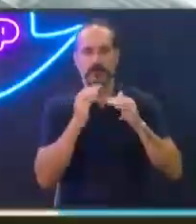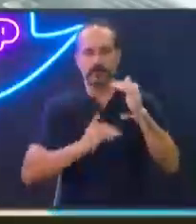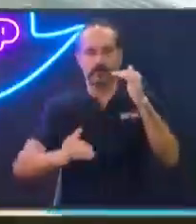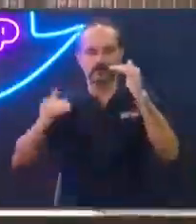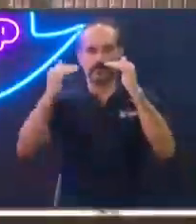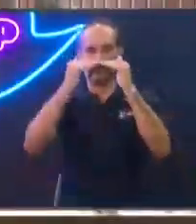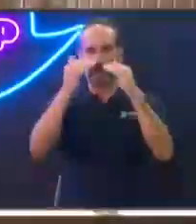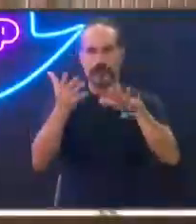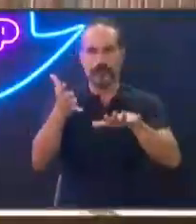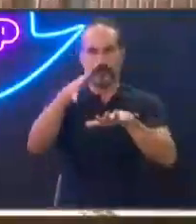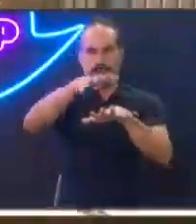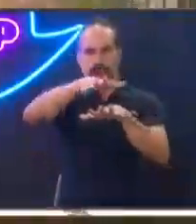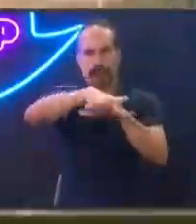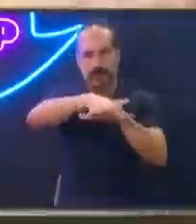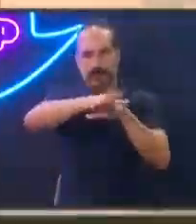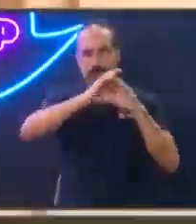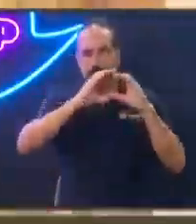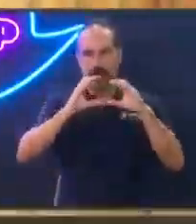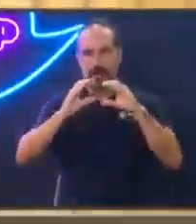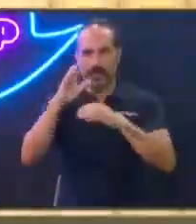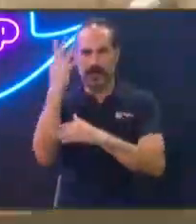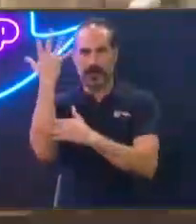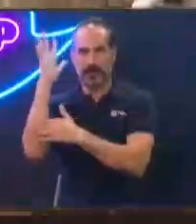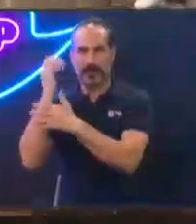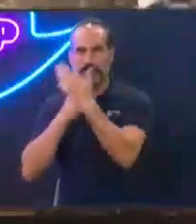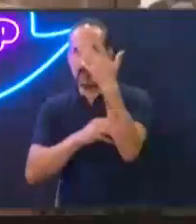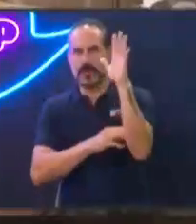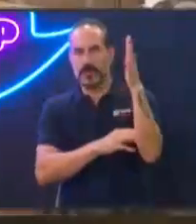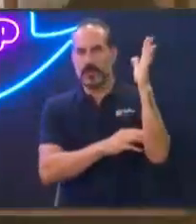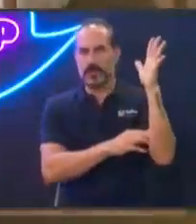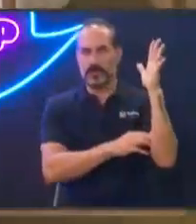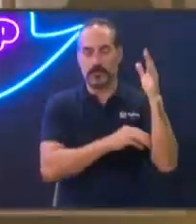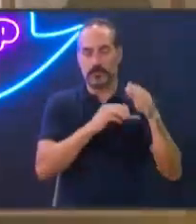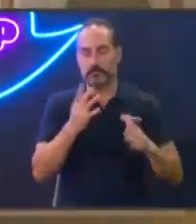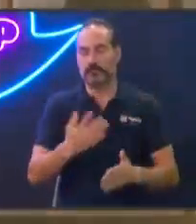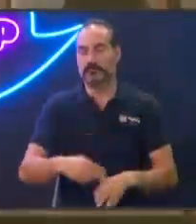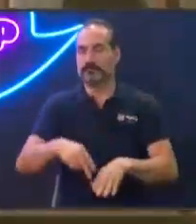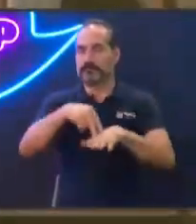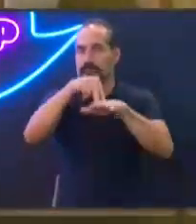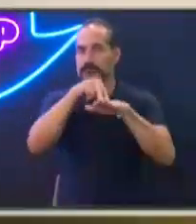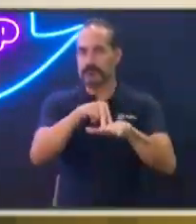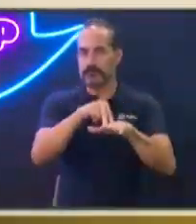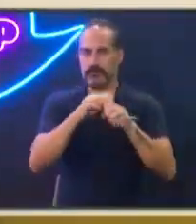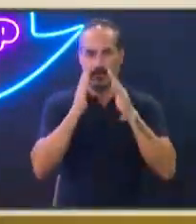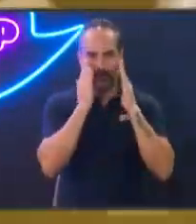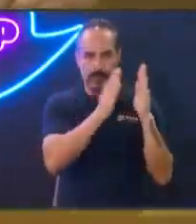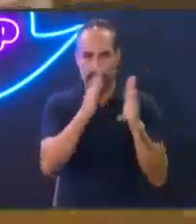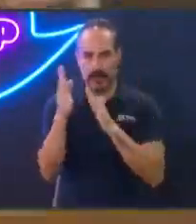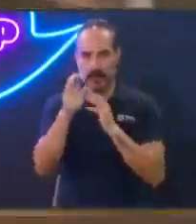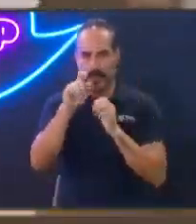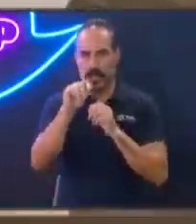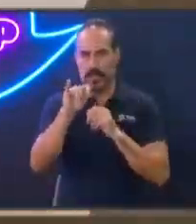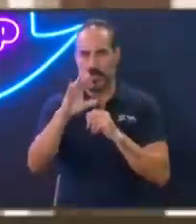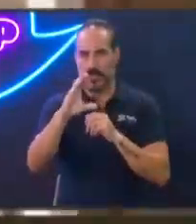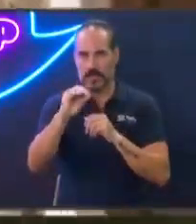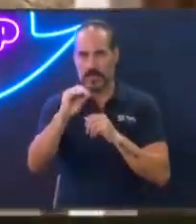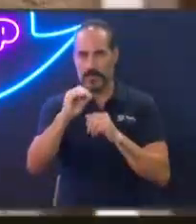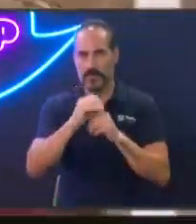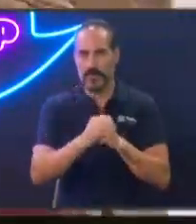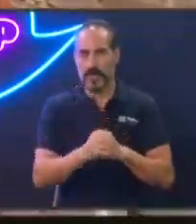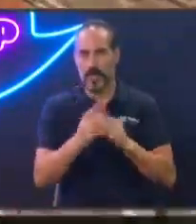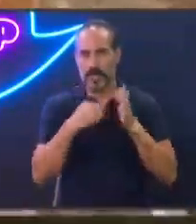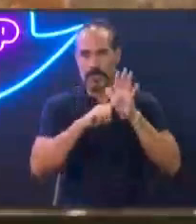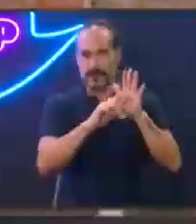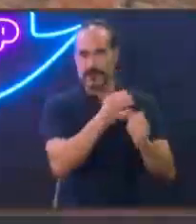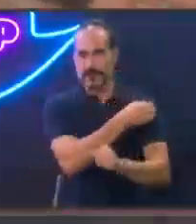inclusión el cuidado de la naturaleza la sustentabilidad y el sentido ético en este se representa el